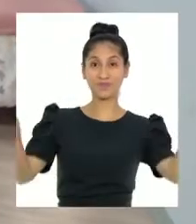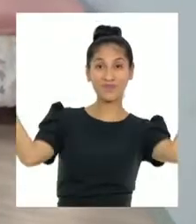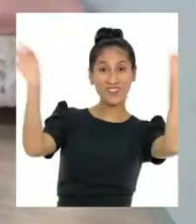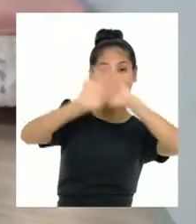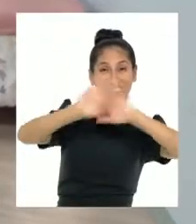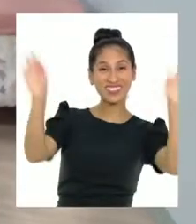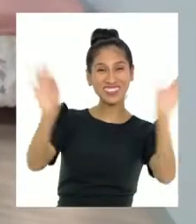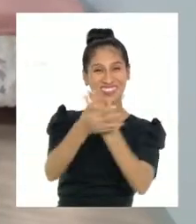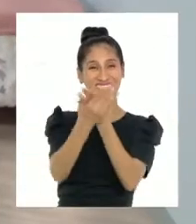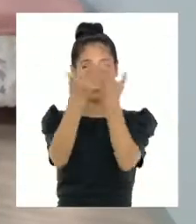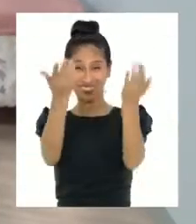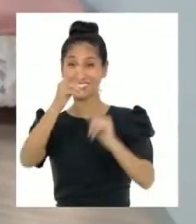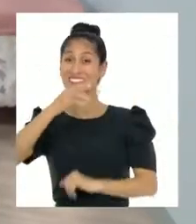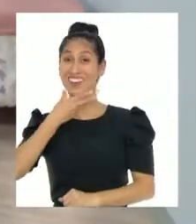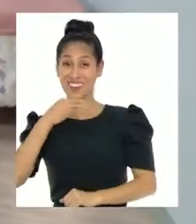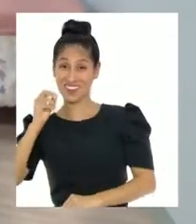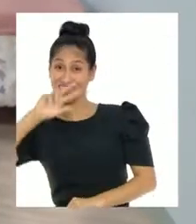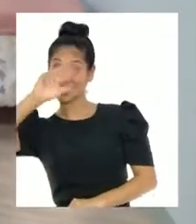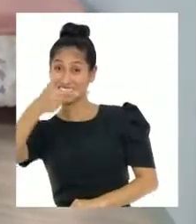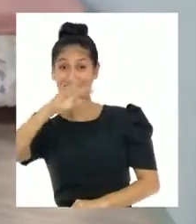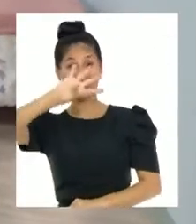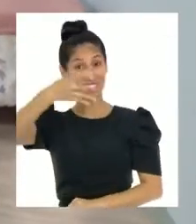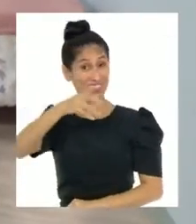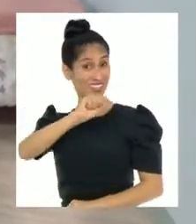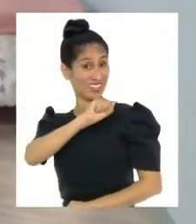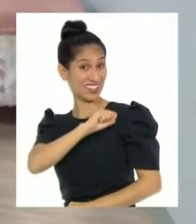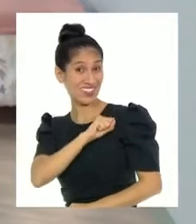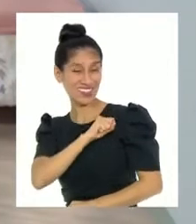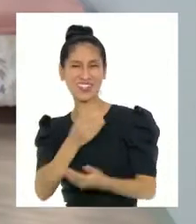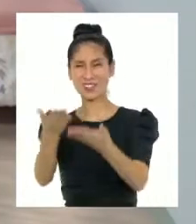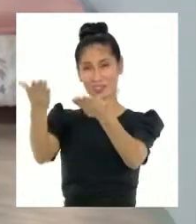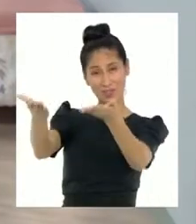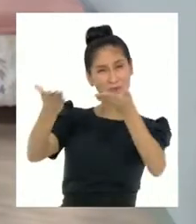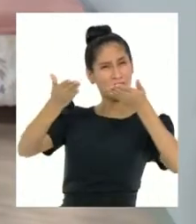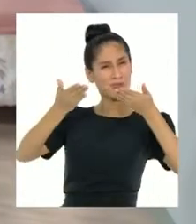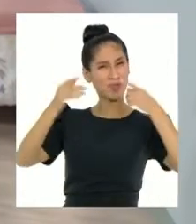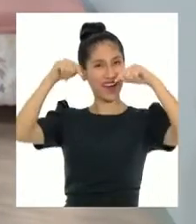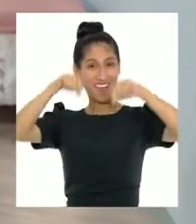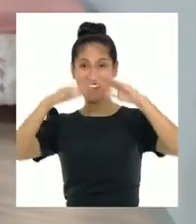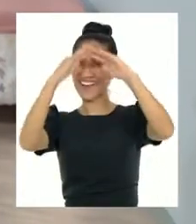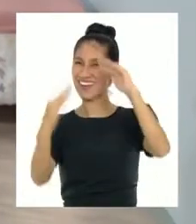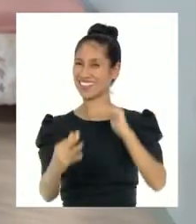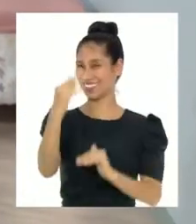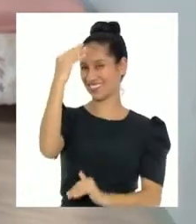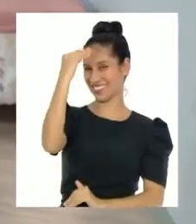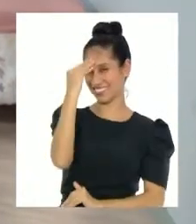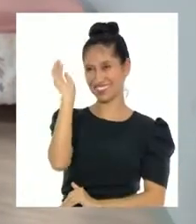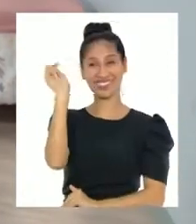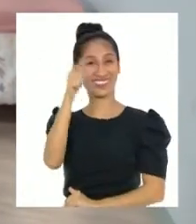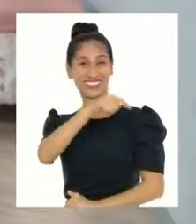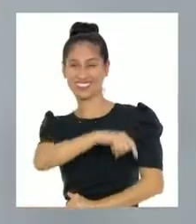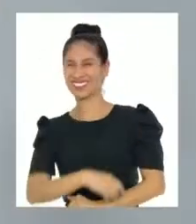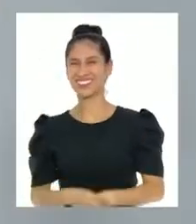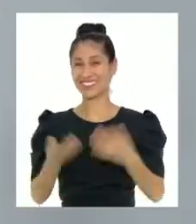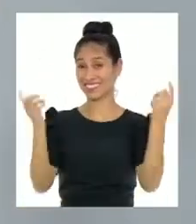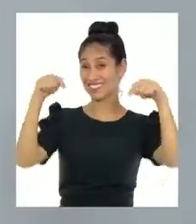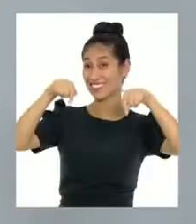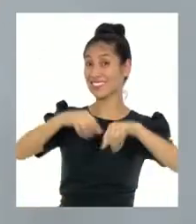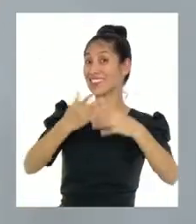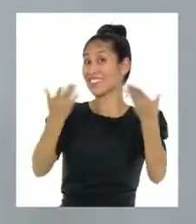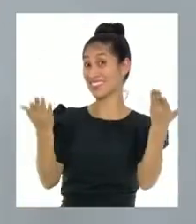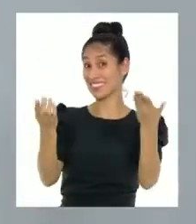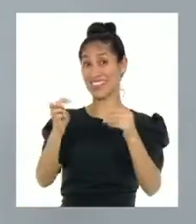Chicas y chicos de tercero y cuarto de secundaria, bienvenidas y bienvenidos a Aprendo en Casa. Esta es